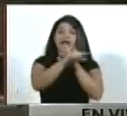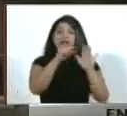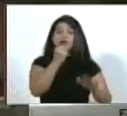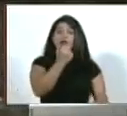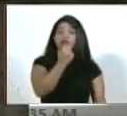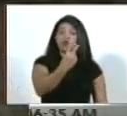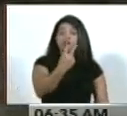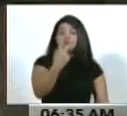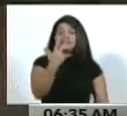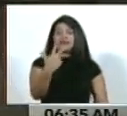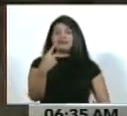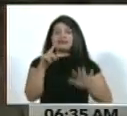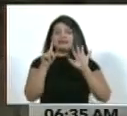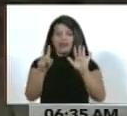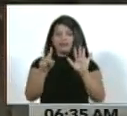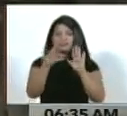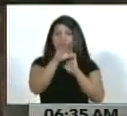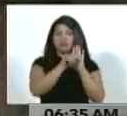236 constitucional,